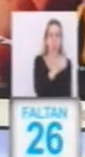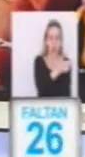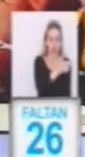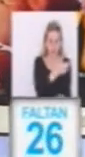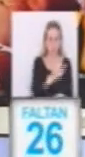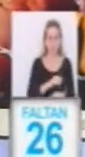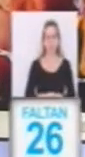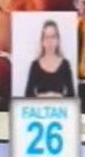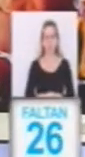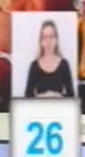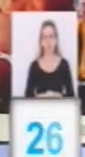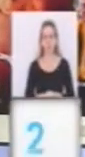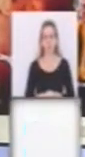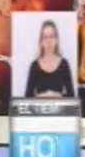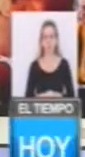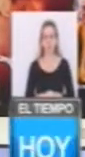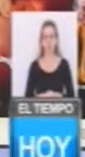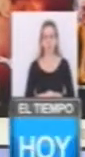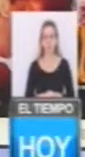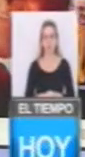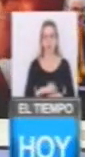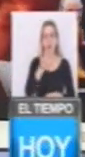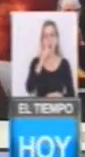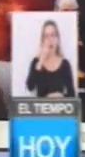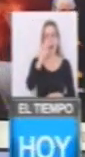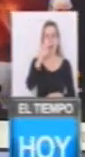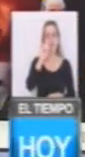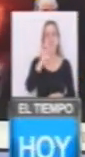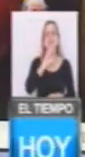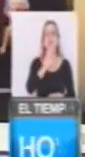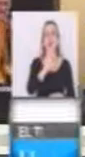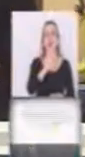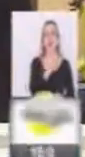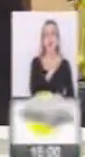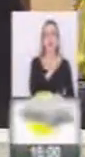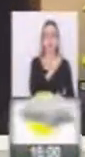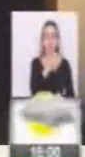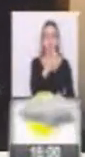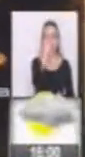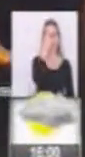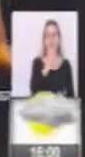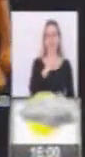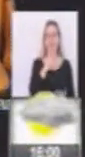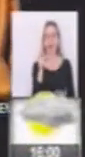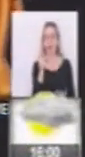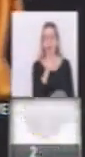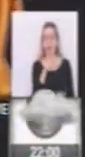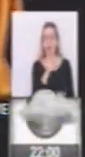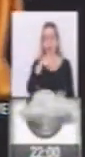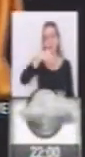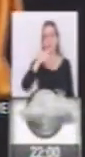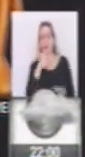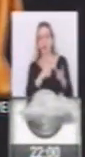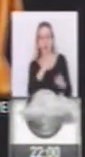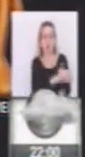intentó juntarlos a Massa y a Scioli. Gustavo Sáenz, ¿quién es Gustavo Sáenz? El vice de Massa, el